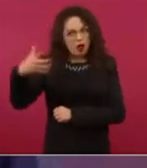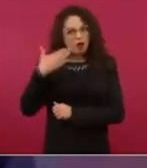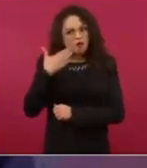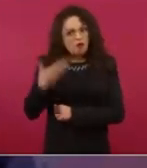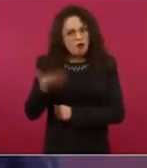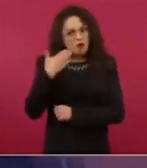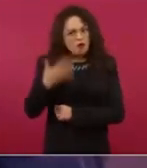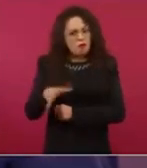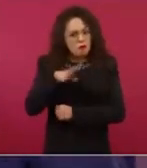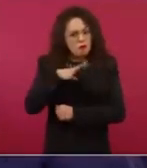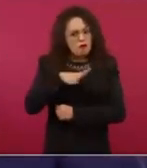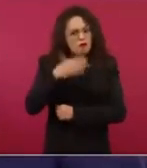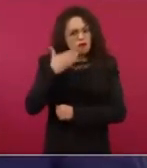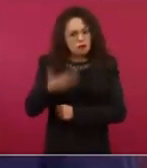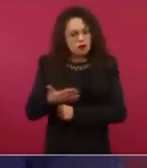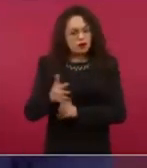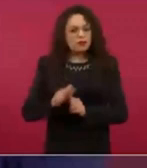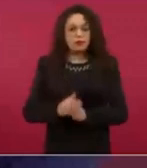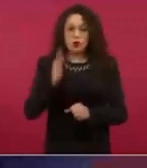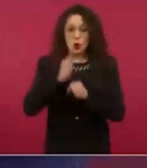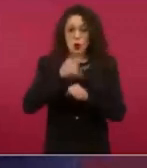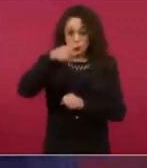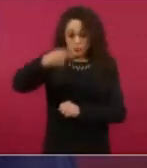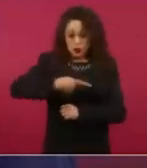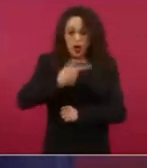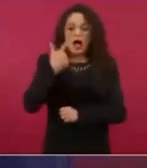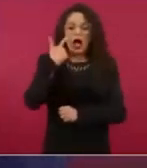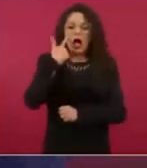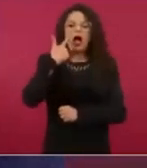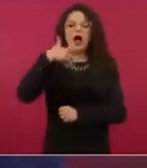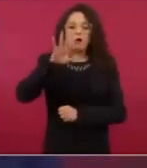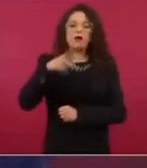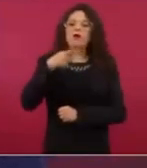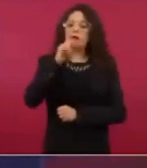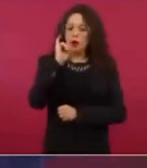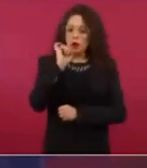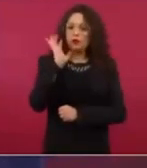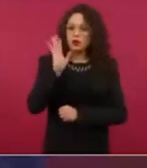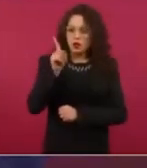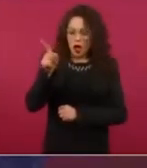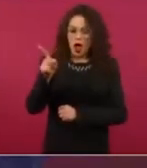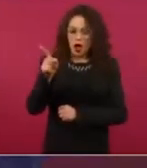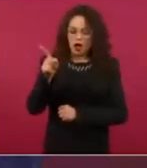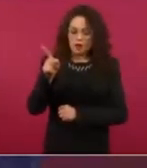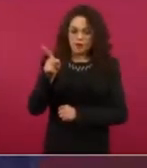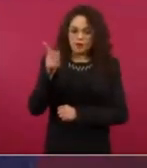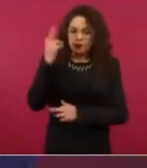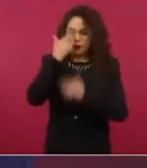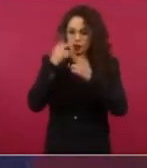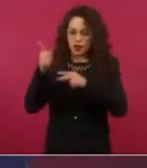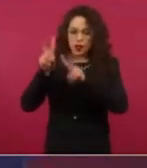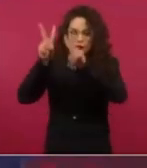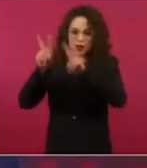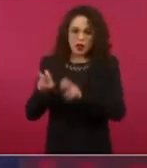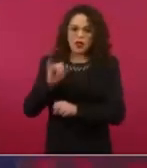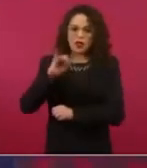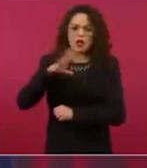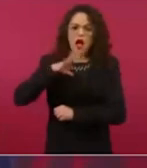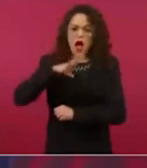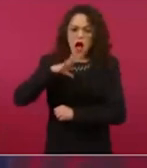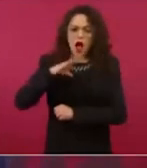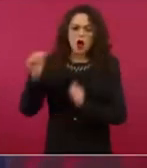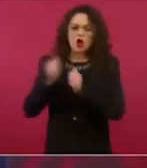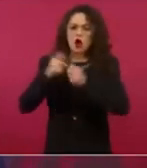Vamos a ver lo que tú estás planteando, pero sí se está atendiendo. Se tiene acuerdos directos con